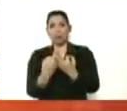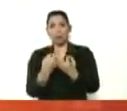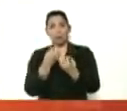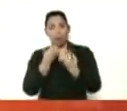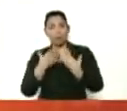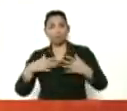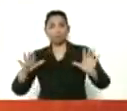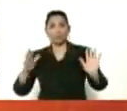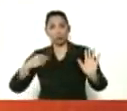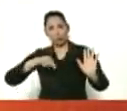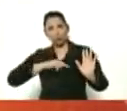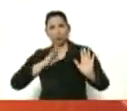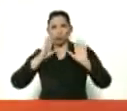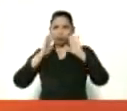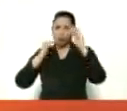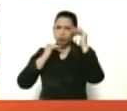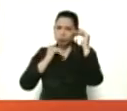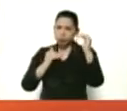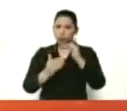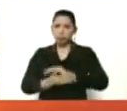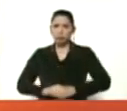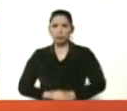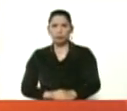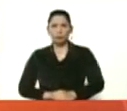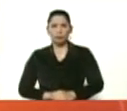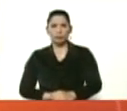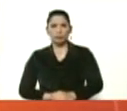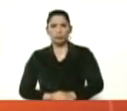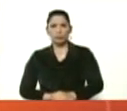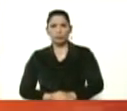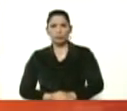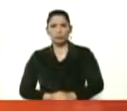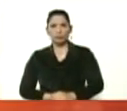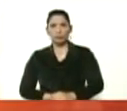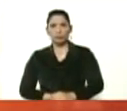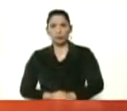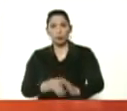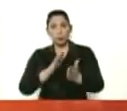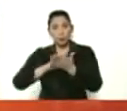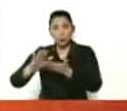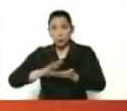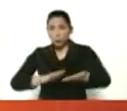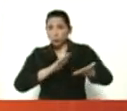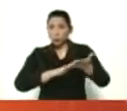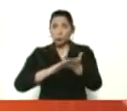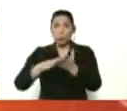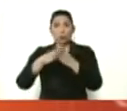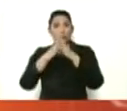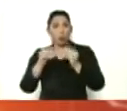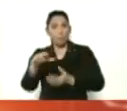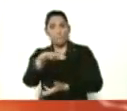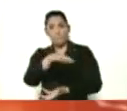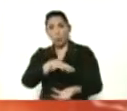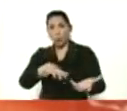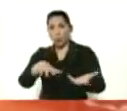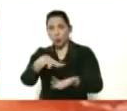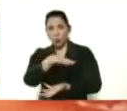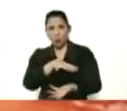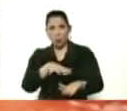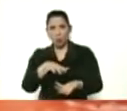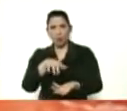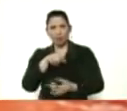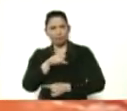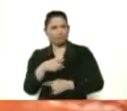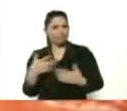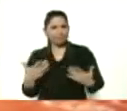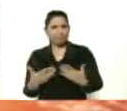afrontando, atendiendo y resolviendo todos los asuntos de una situación